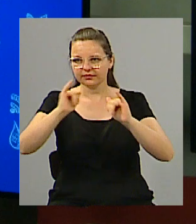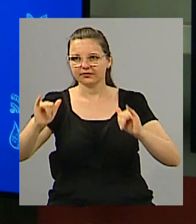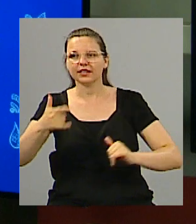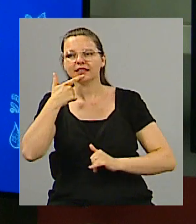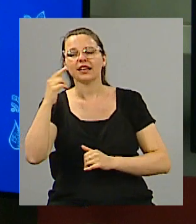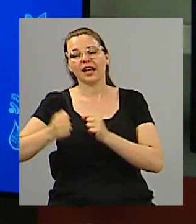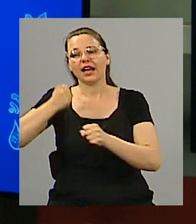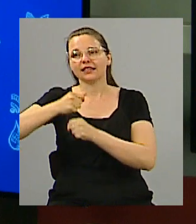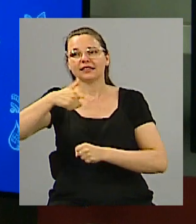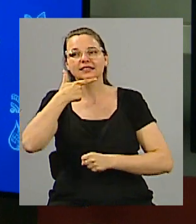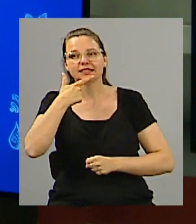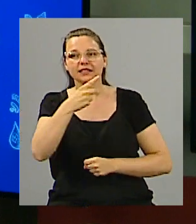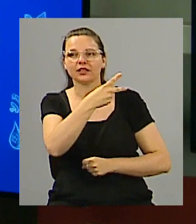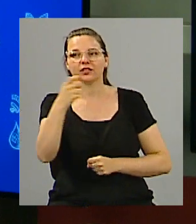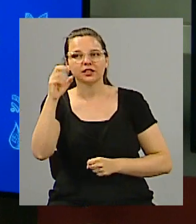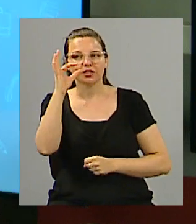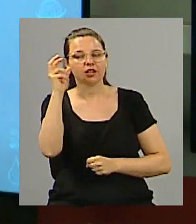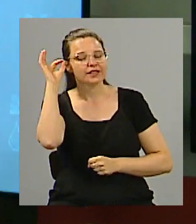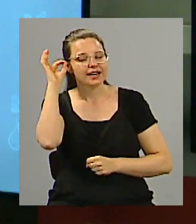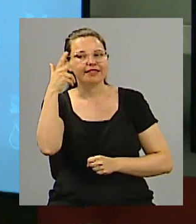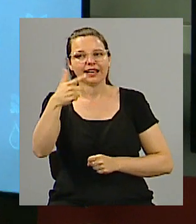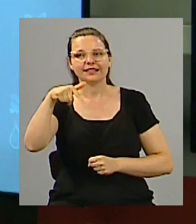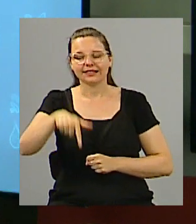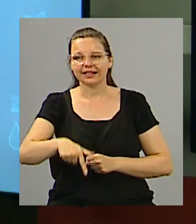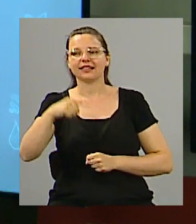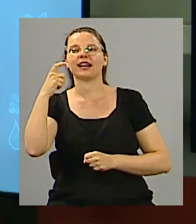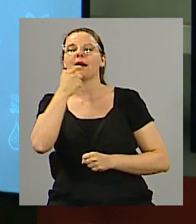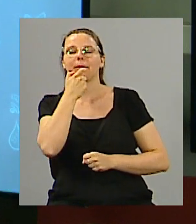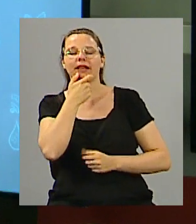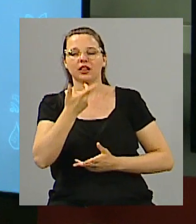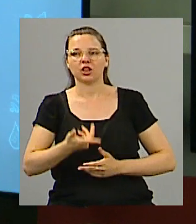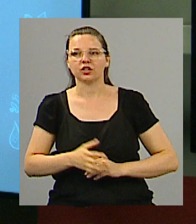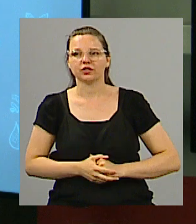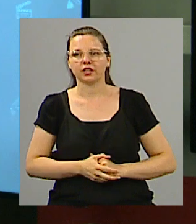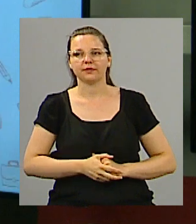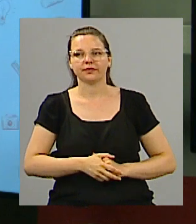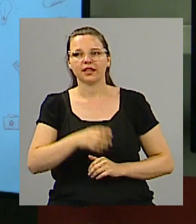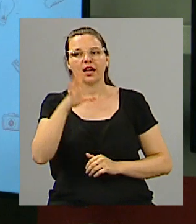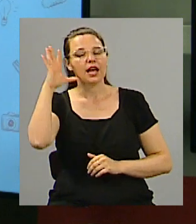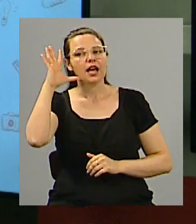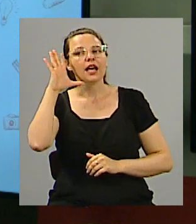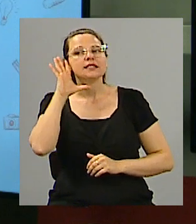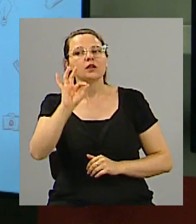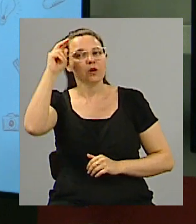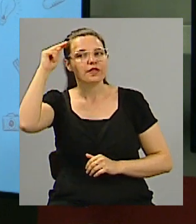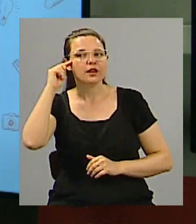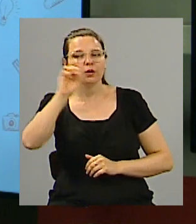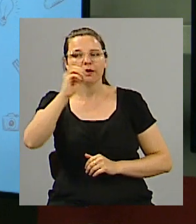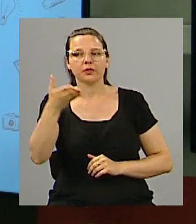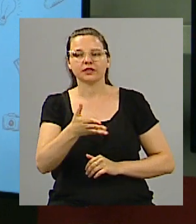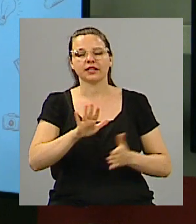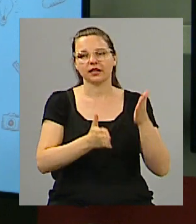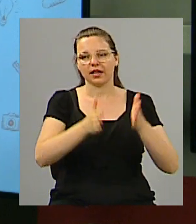de este año se diagnosticaron 233 casos en Mendoza, de los cuales 59% corresponden a personas que tienen entre